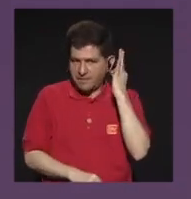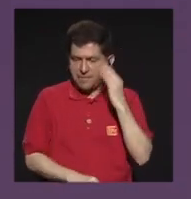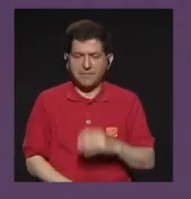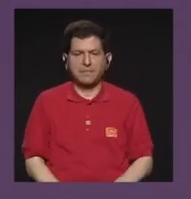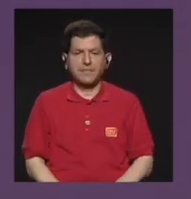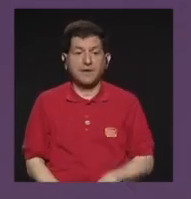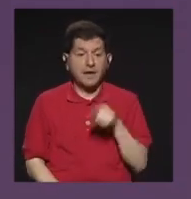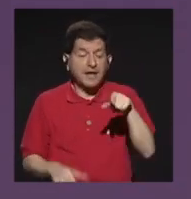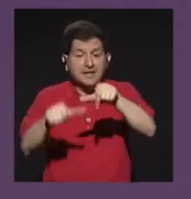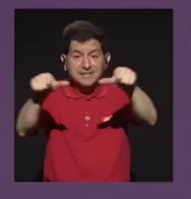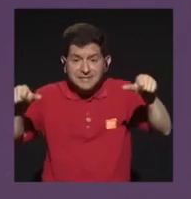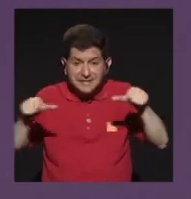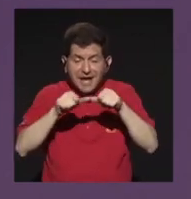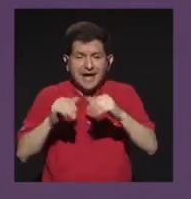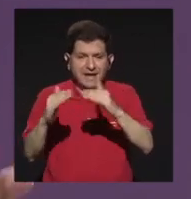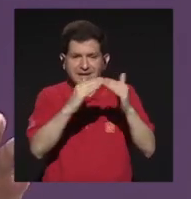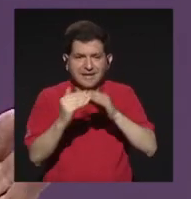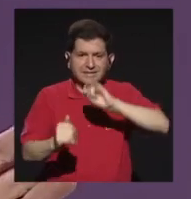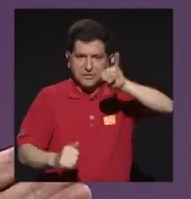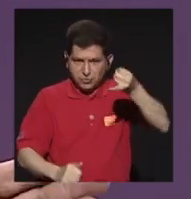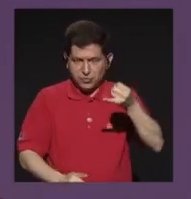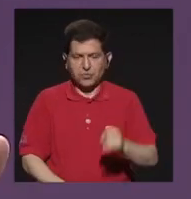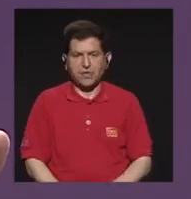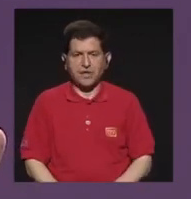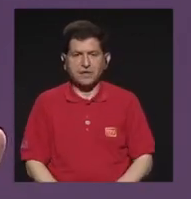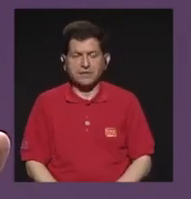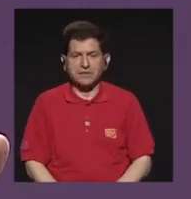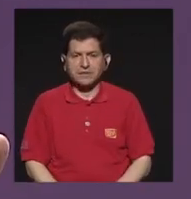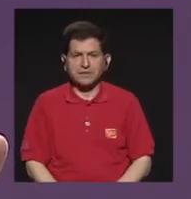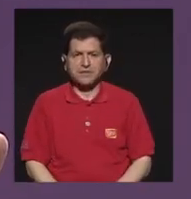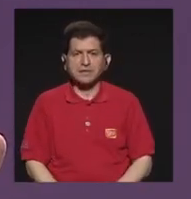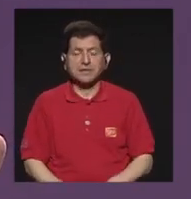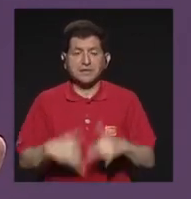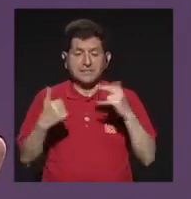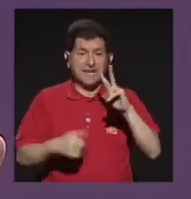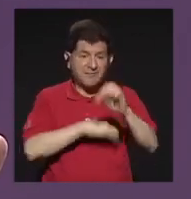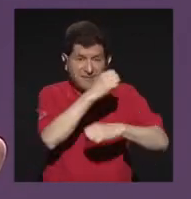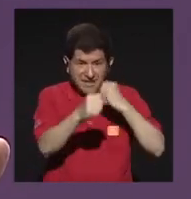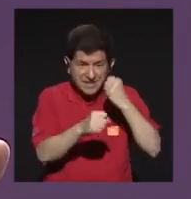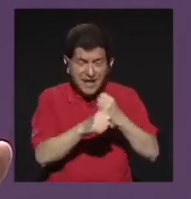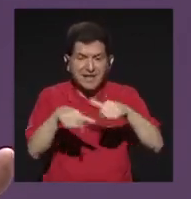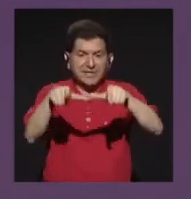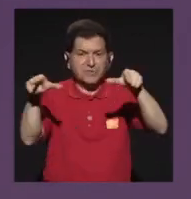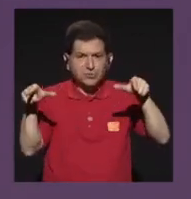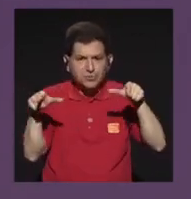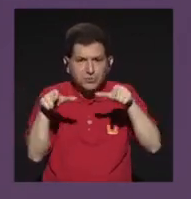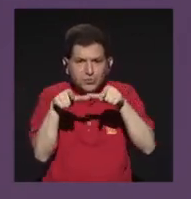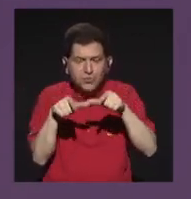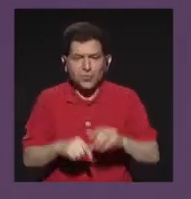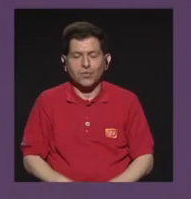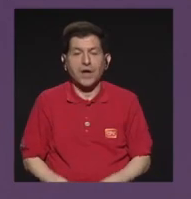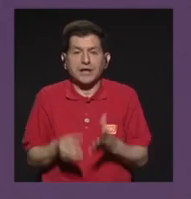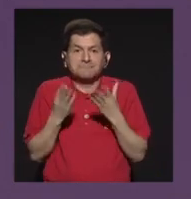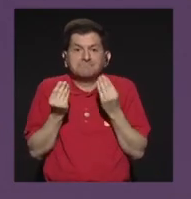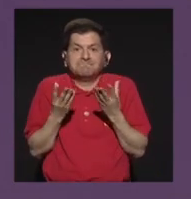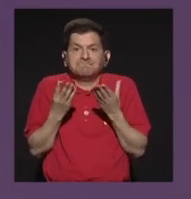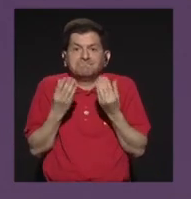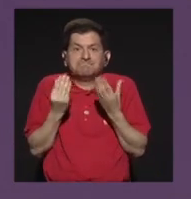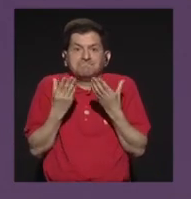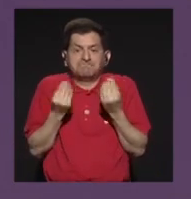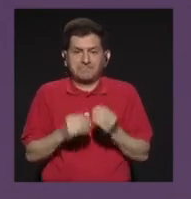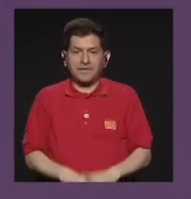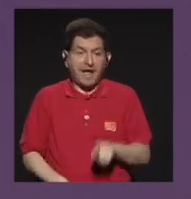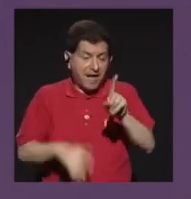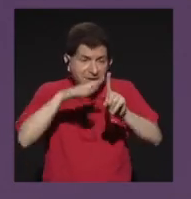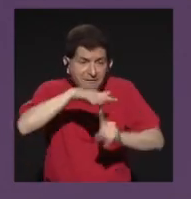con esas zonas en ciudad juárez que por más de dos décadas han sido esas zonas o espacios de terror donde han sido